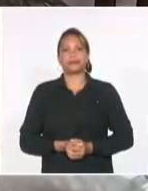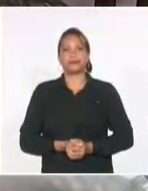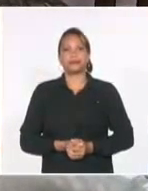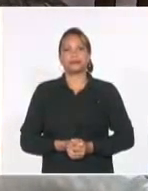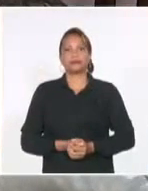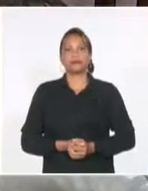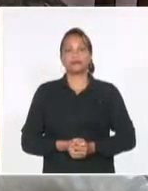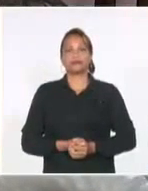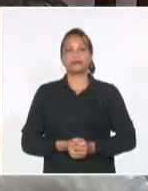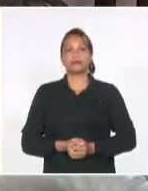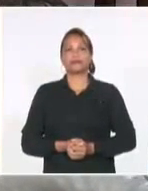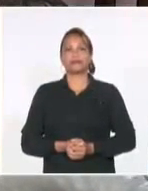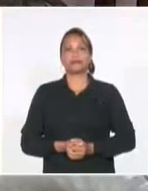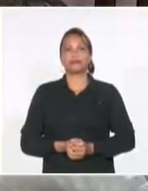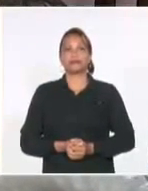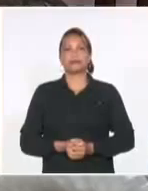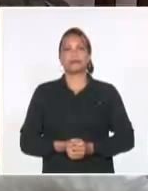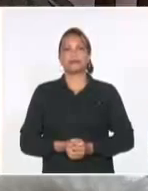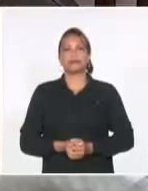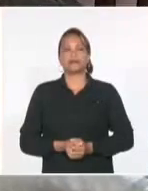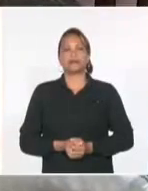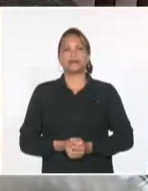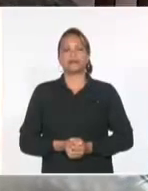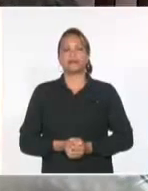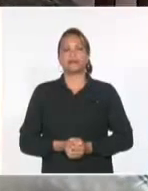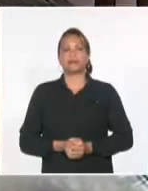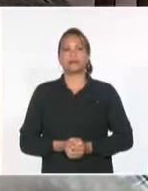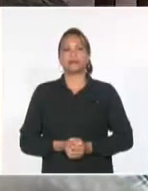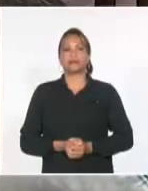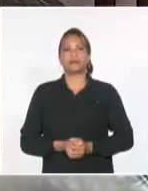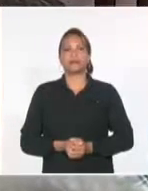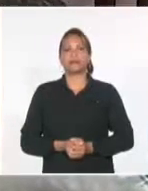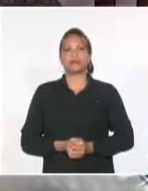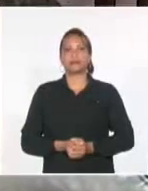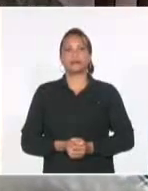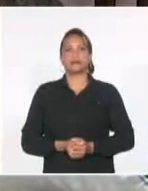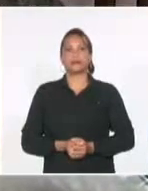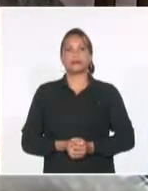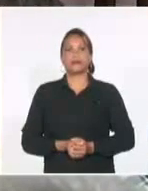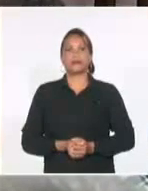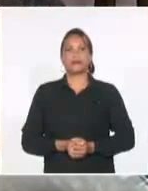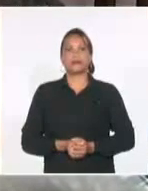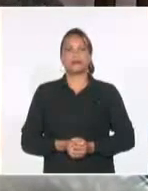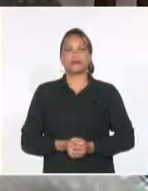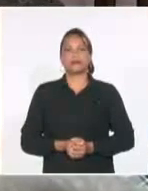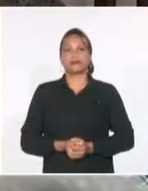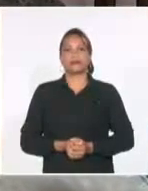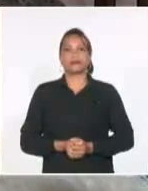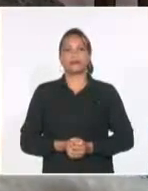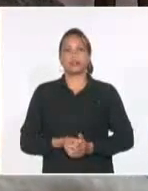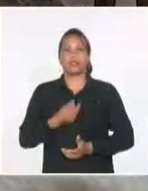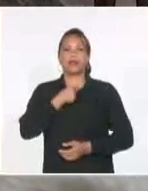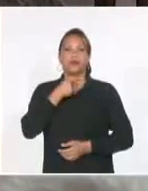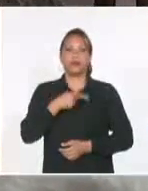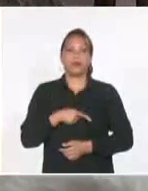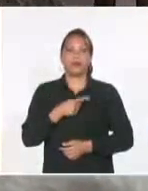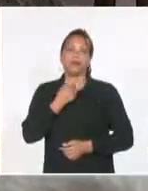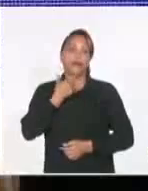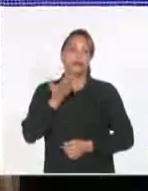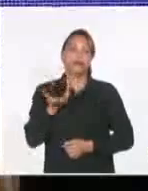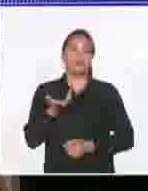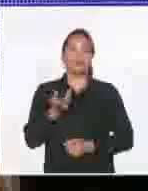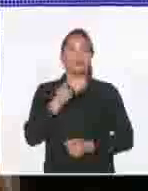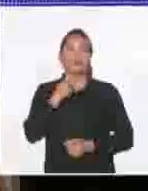Según estimados rigurosos y prudentes, de no haber existido